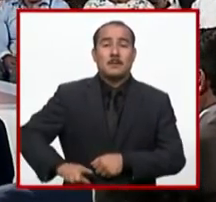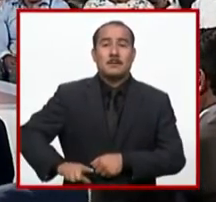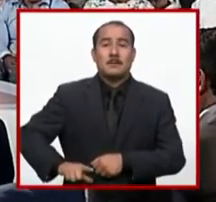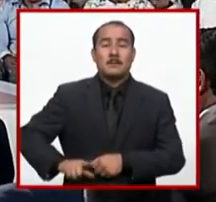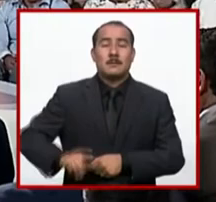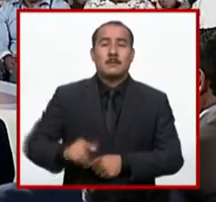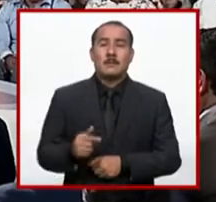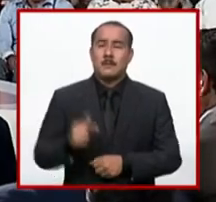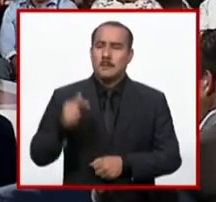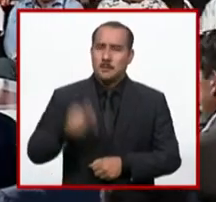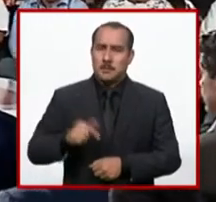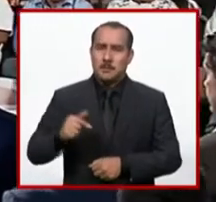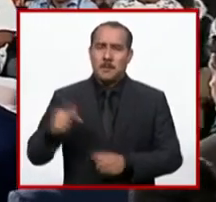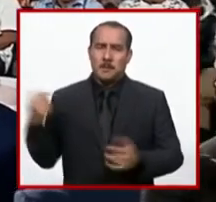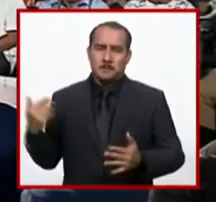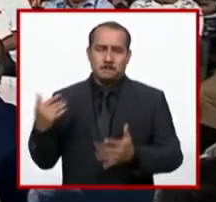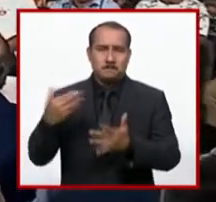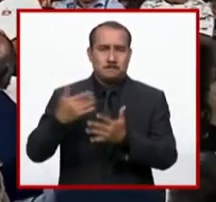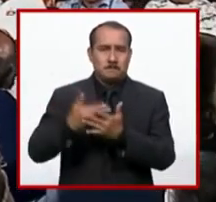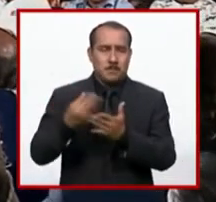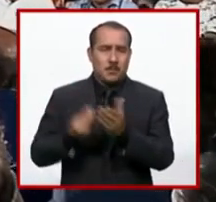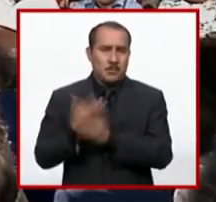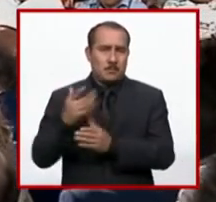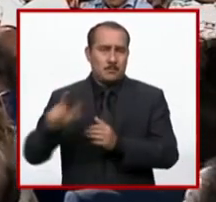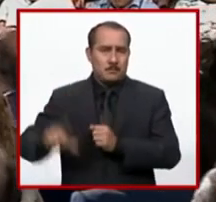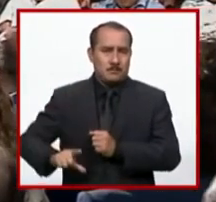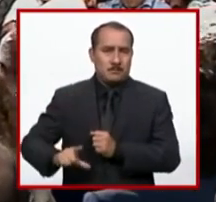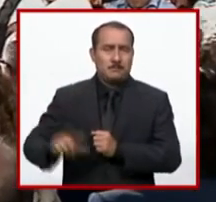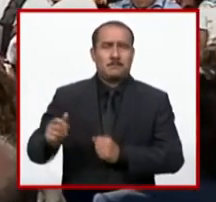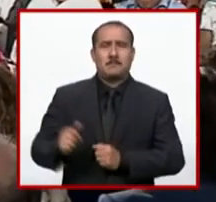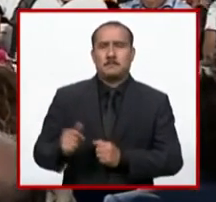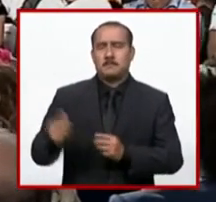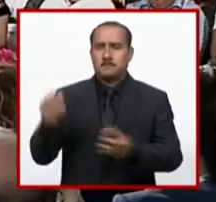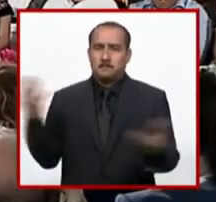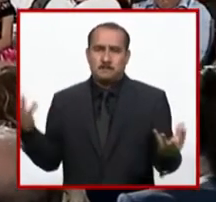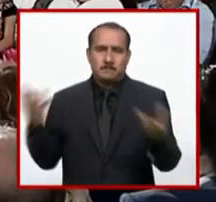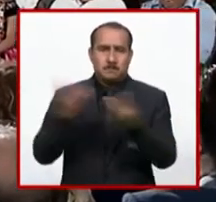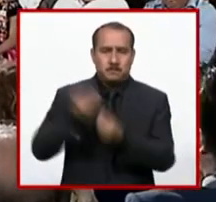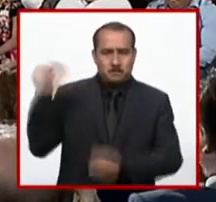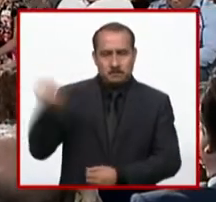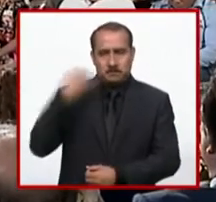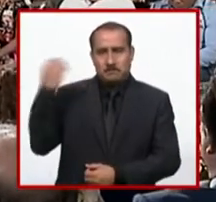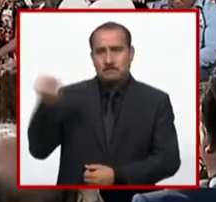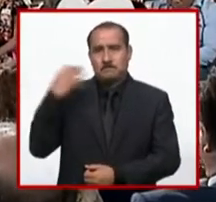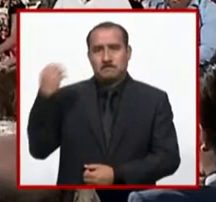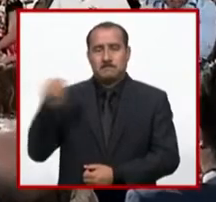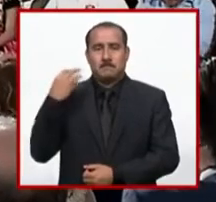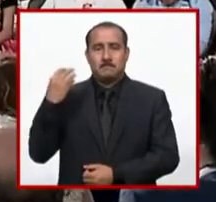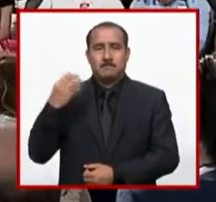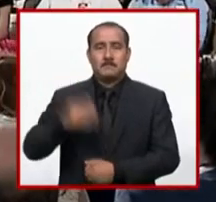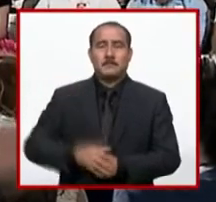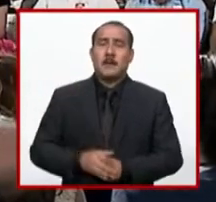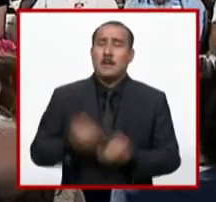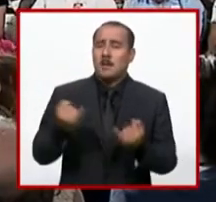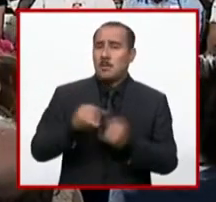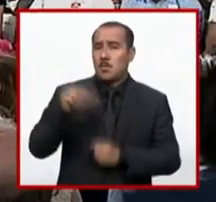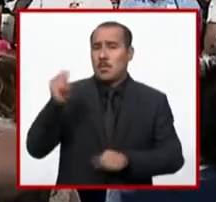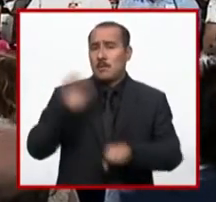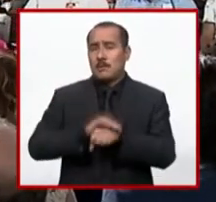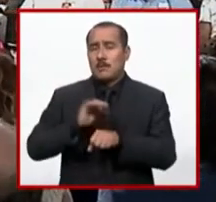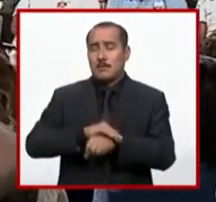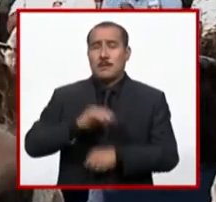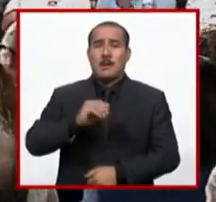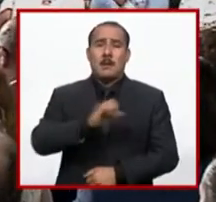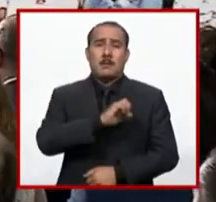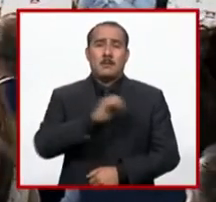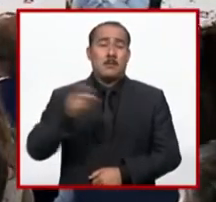en el proceso de transición tuvimos varias reuniones. Y en esas reuniones vino a Oaxaca con otro amigo, expresidente municipal